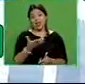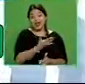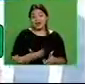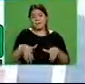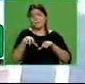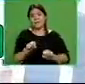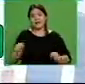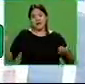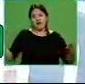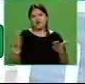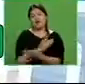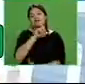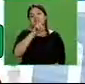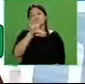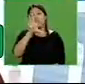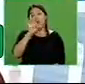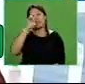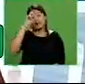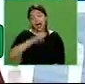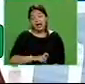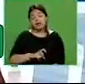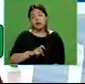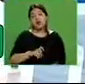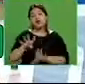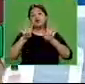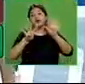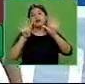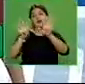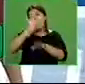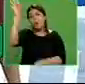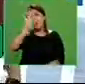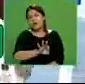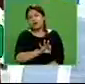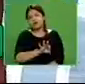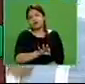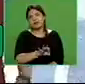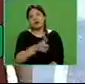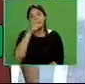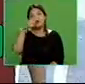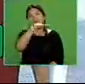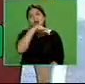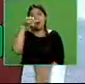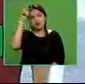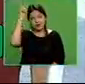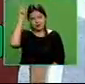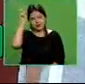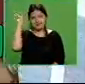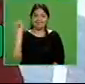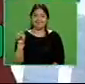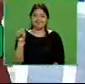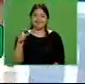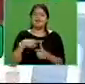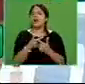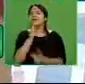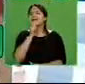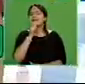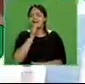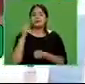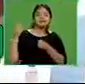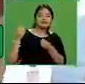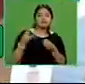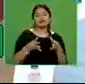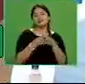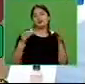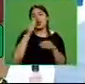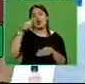por delante en 150 años al 99% de la población de estas tierras. ¿Y quién reivindicó